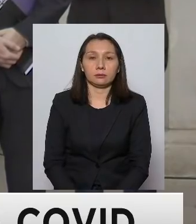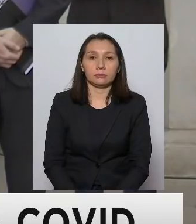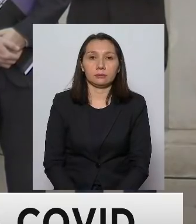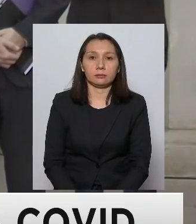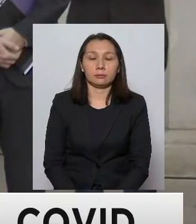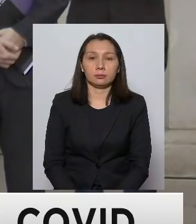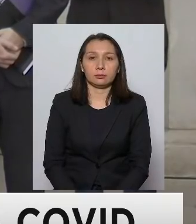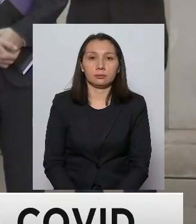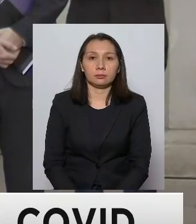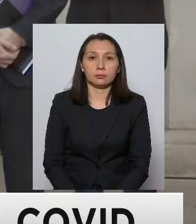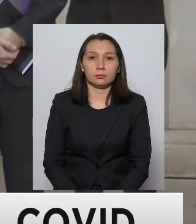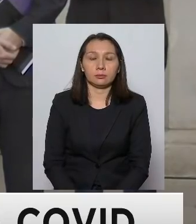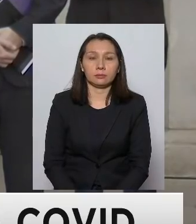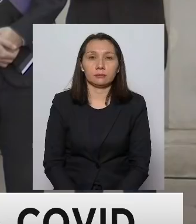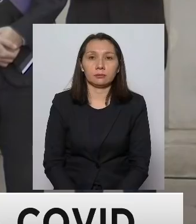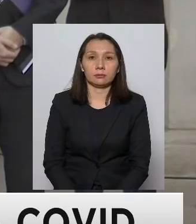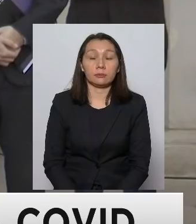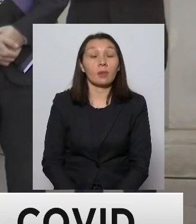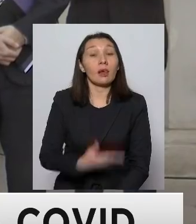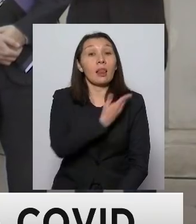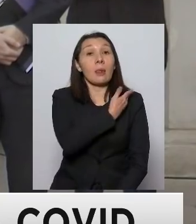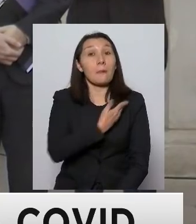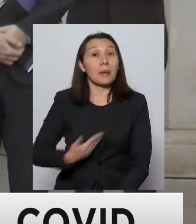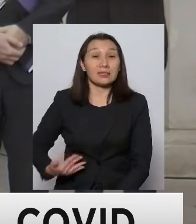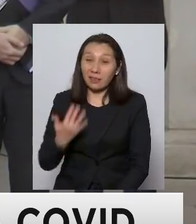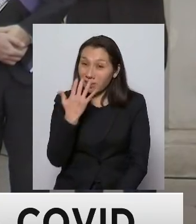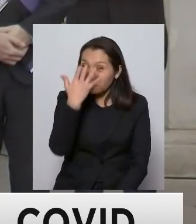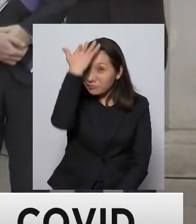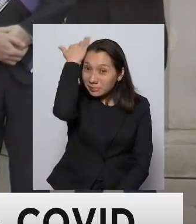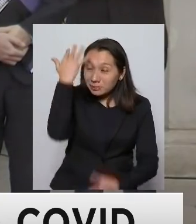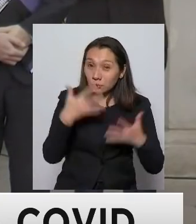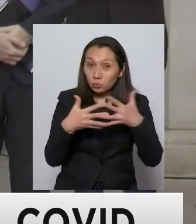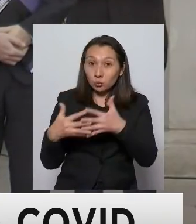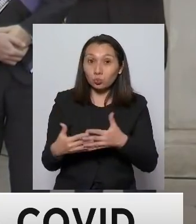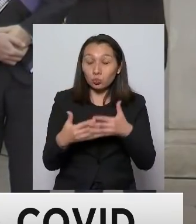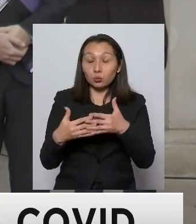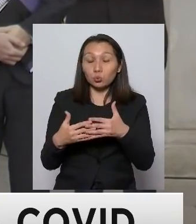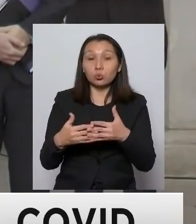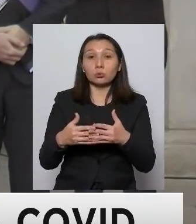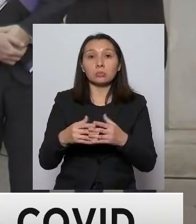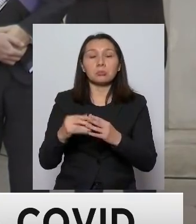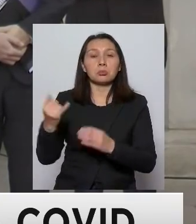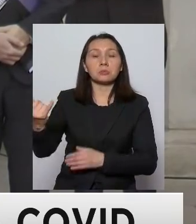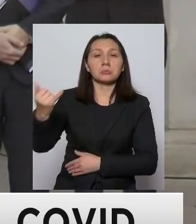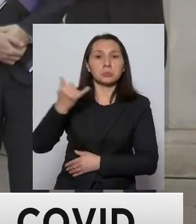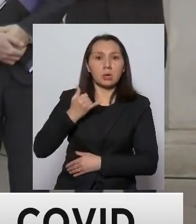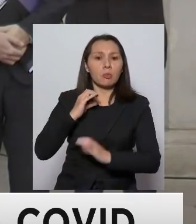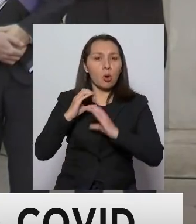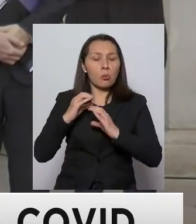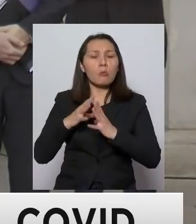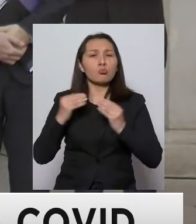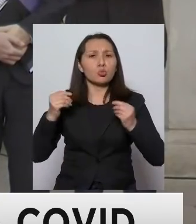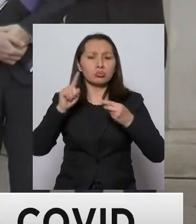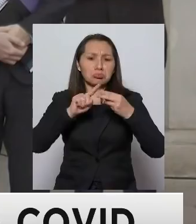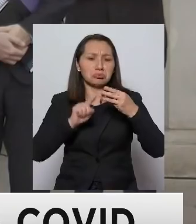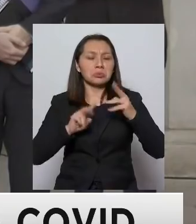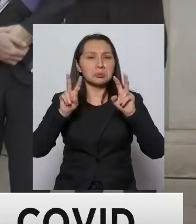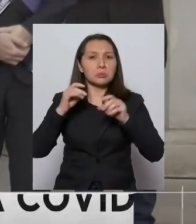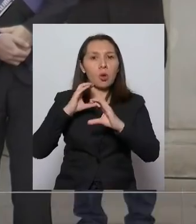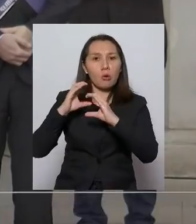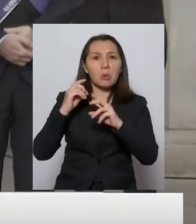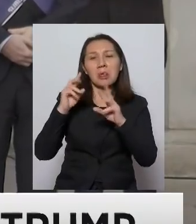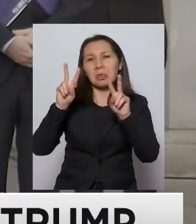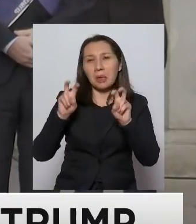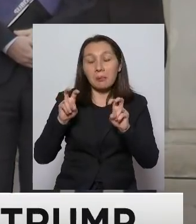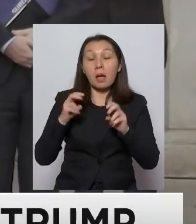Bueno, el presidente Trump se comunicó con nosotros y hablamos de muchos temas, pero